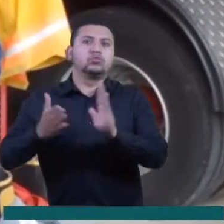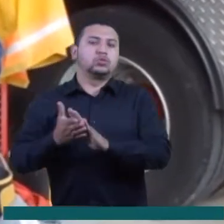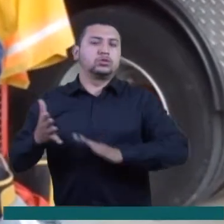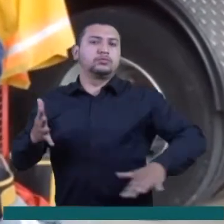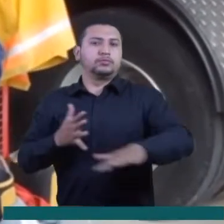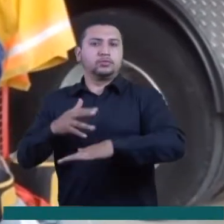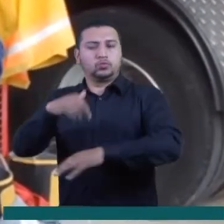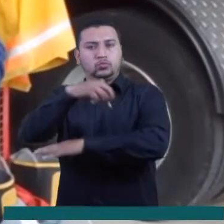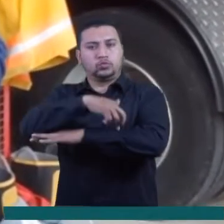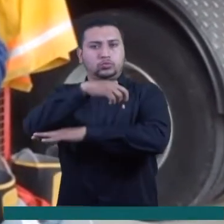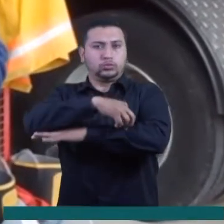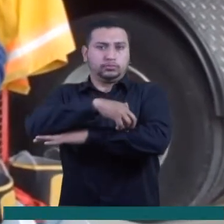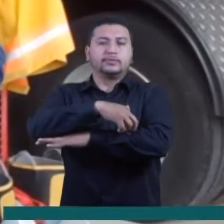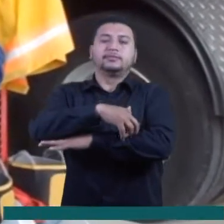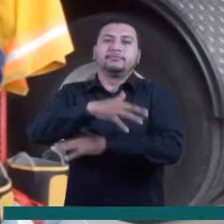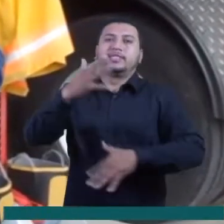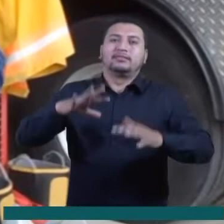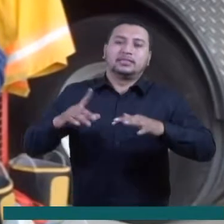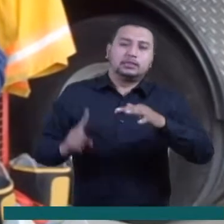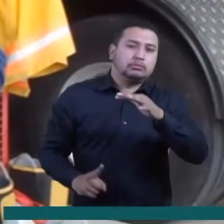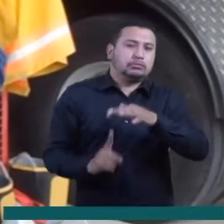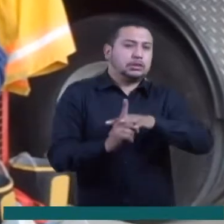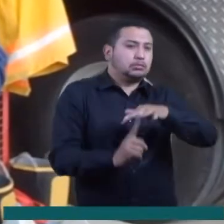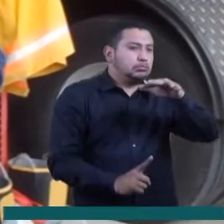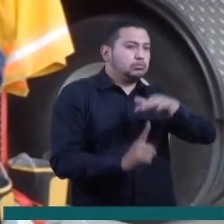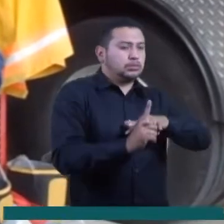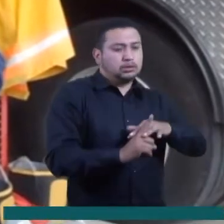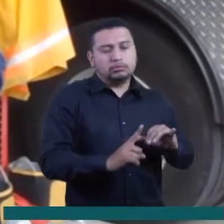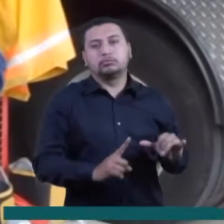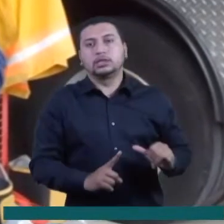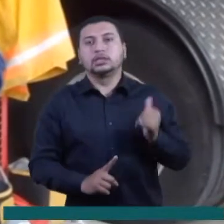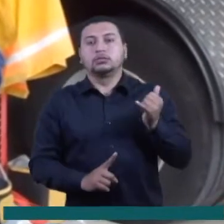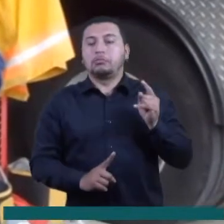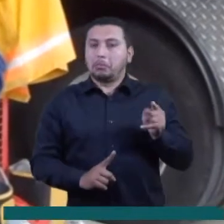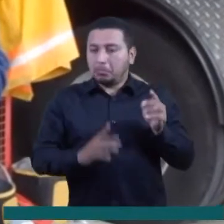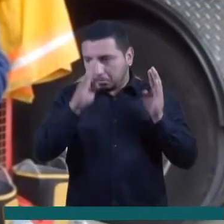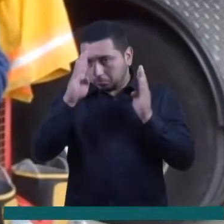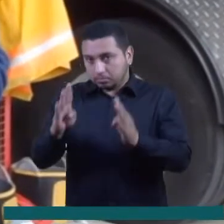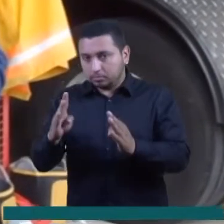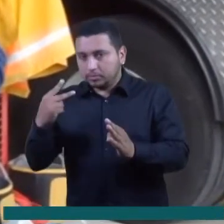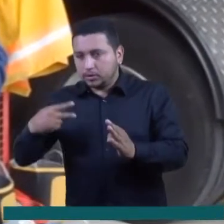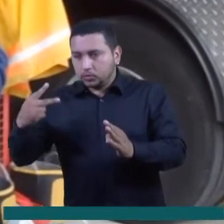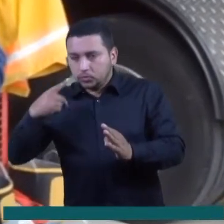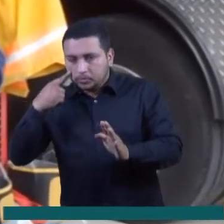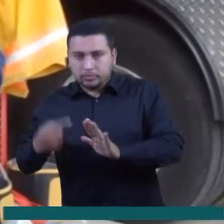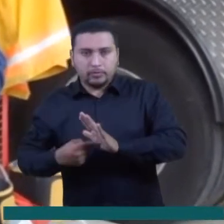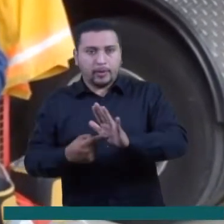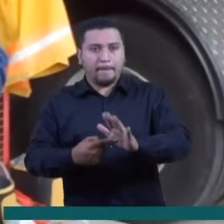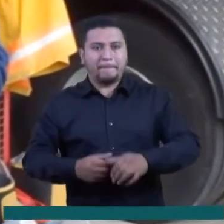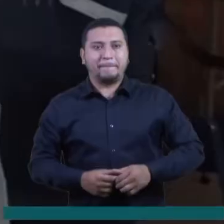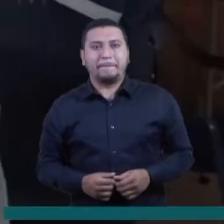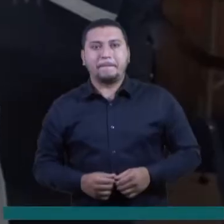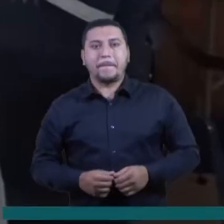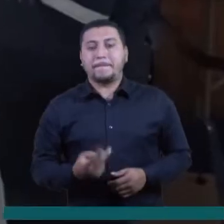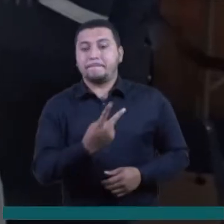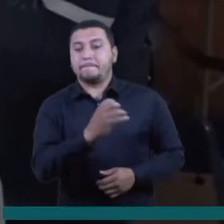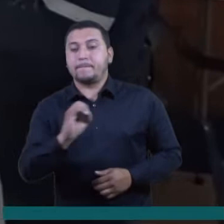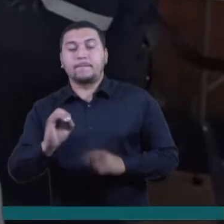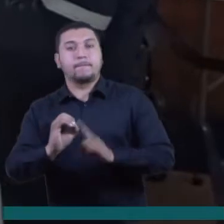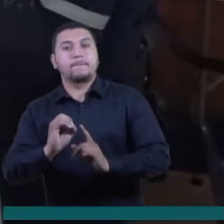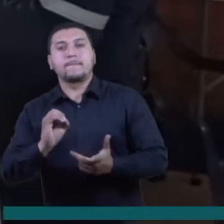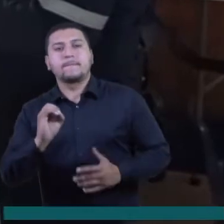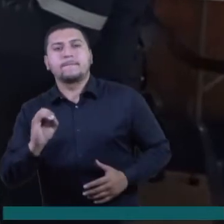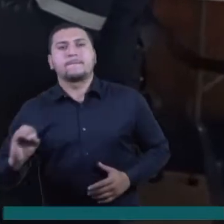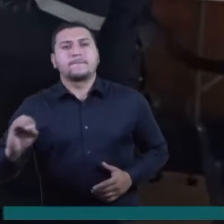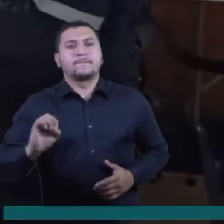Putumayo, muy a pesar de todos los inconvenientes que siempre tienen los organismos de socorro en la región. Veamos la siguiente historia. Sus más de